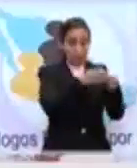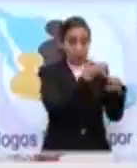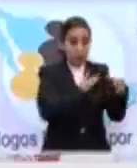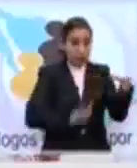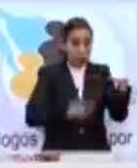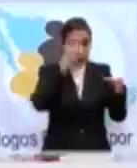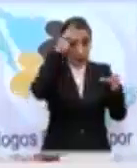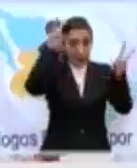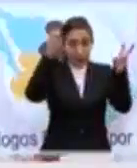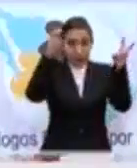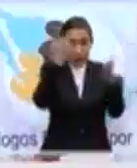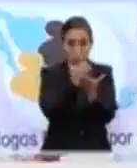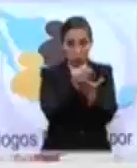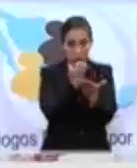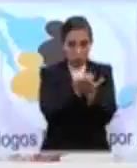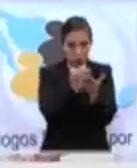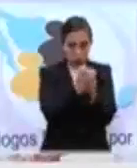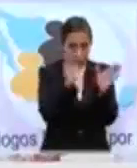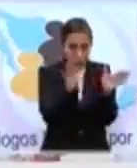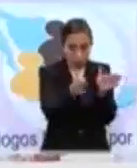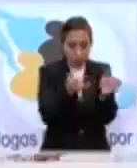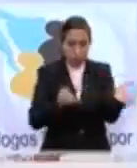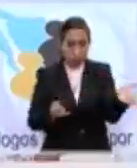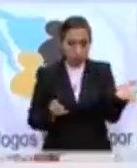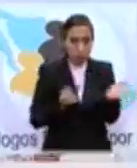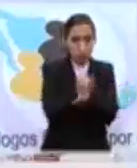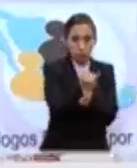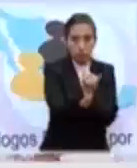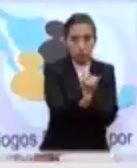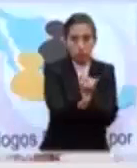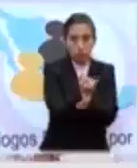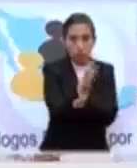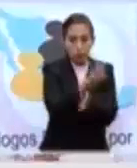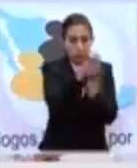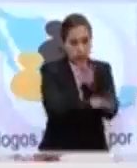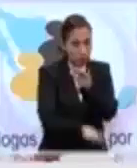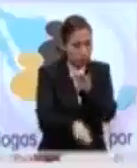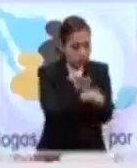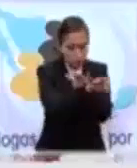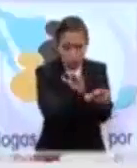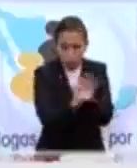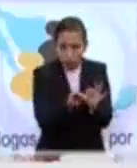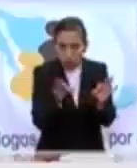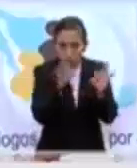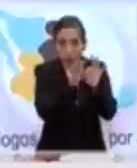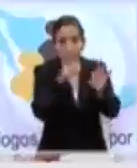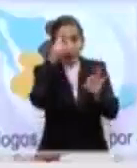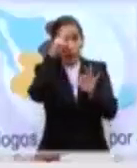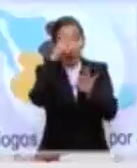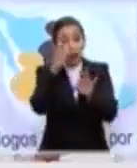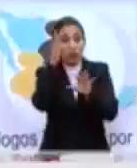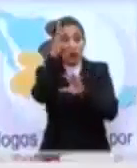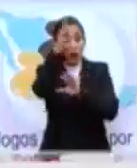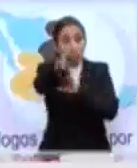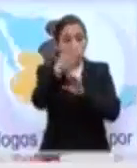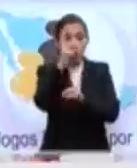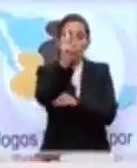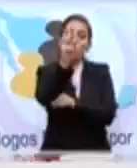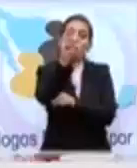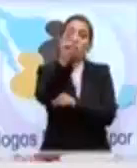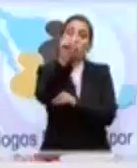materia económica definió como aspecto básico del reto del país el problema de la